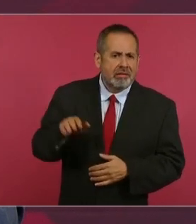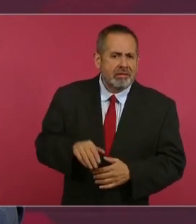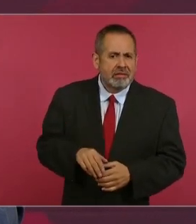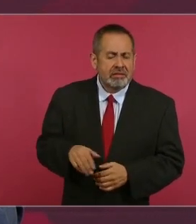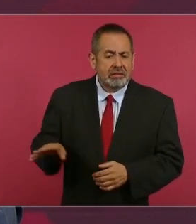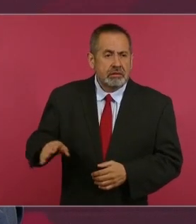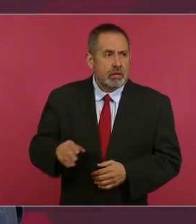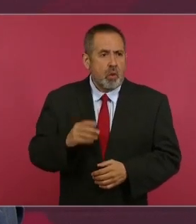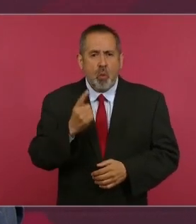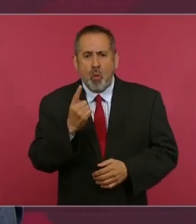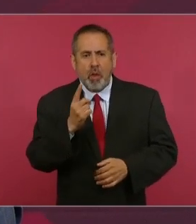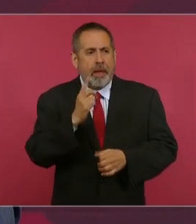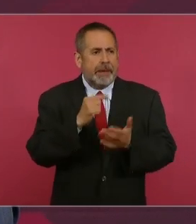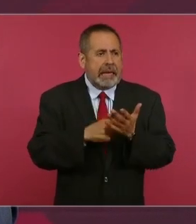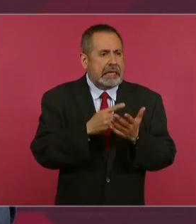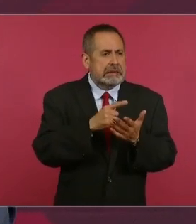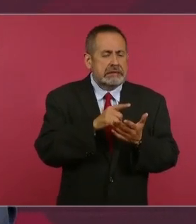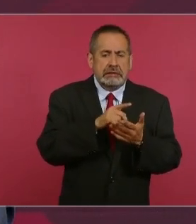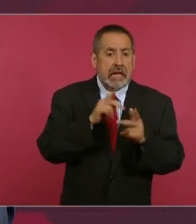nos